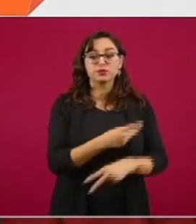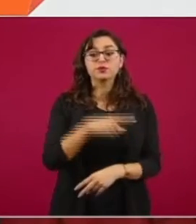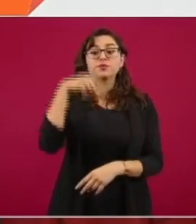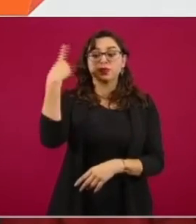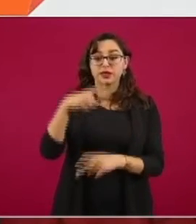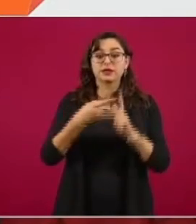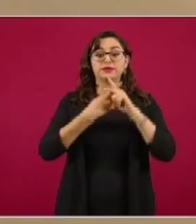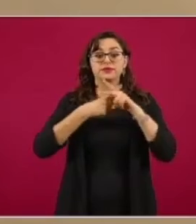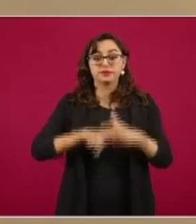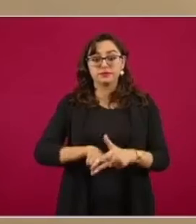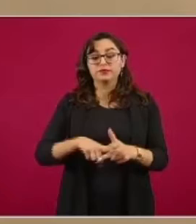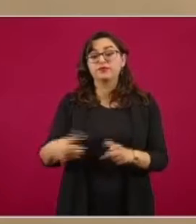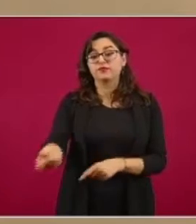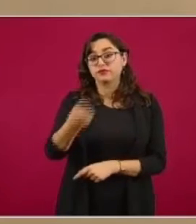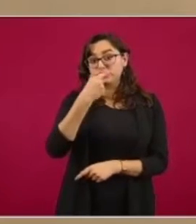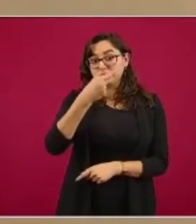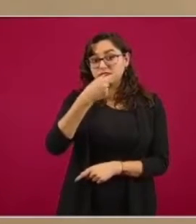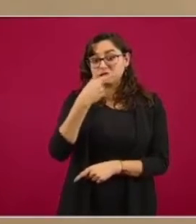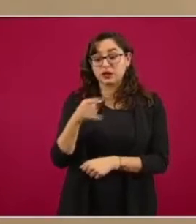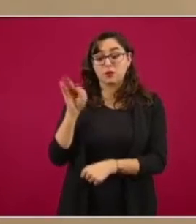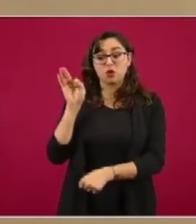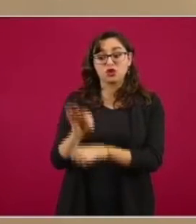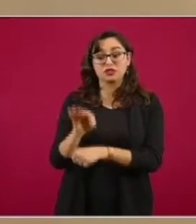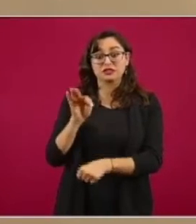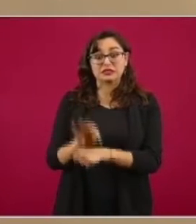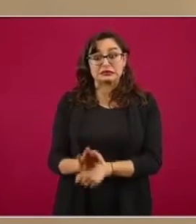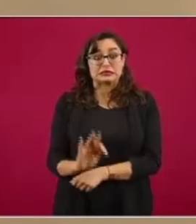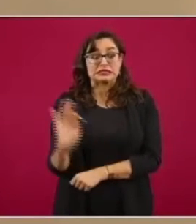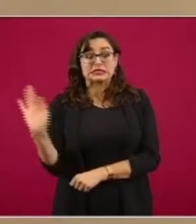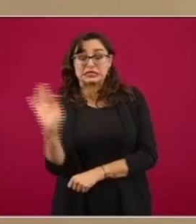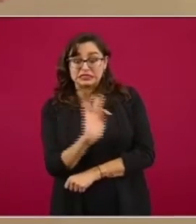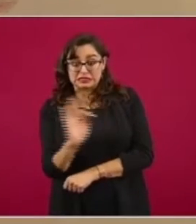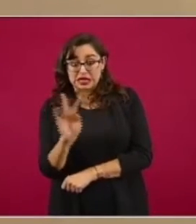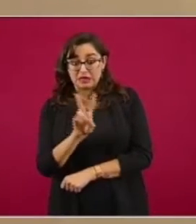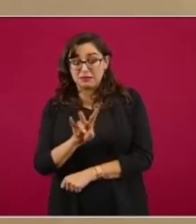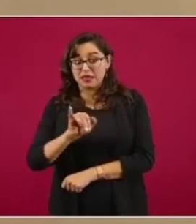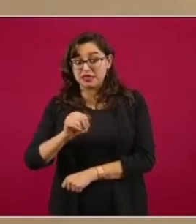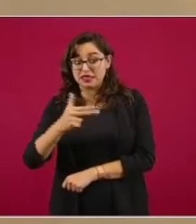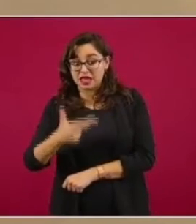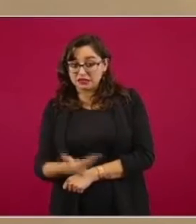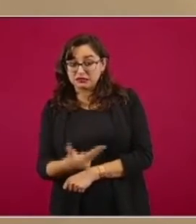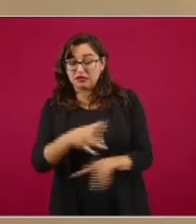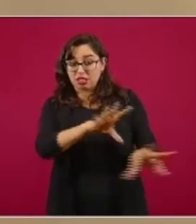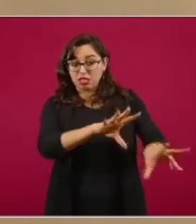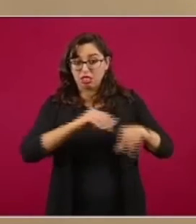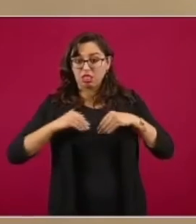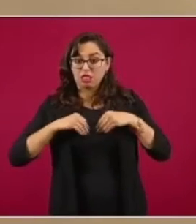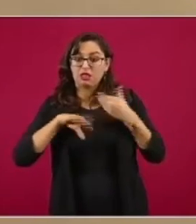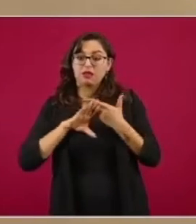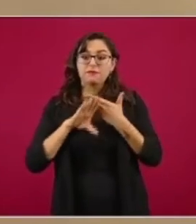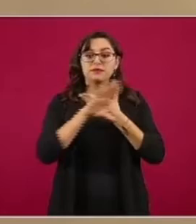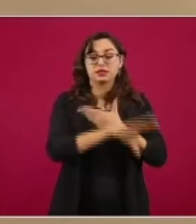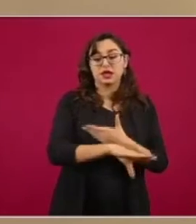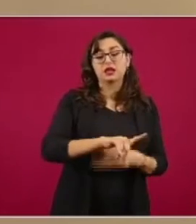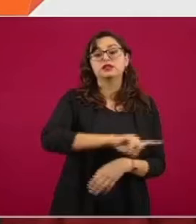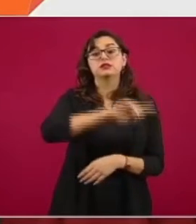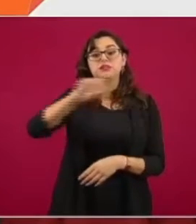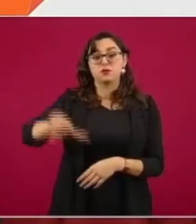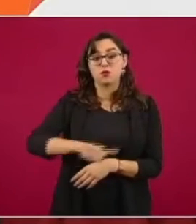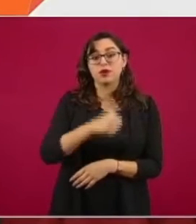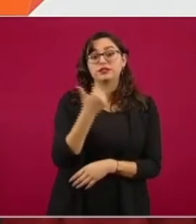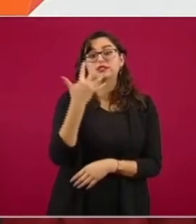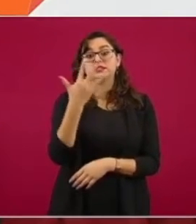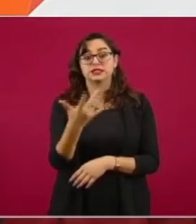tratamiento profiláctico protector para prevenir el VIH. y 5 días para